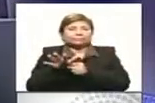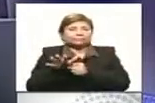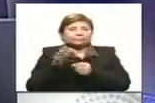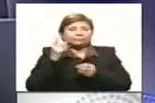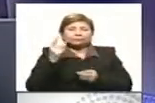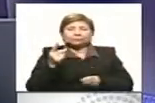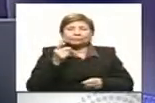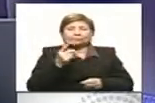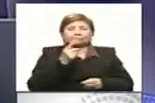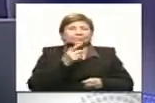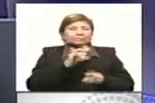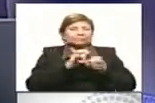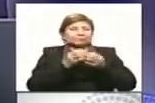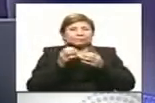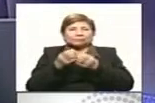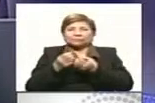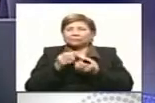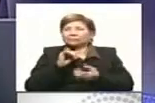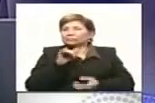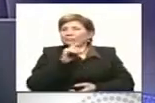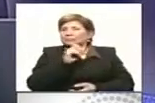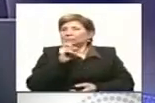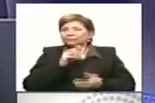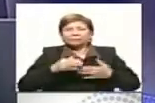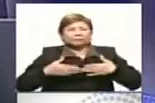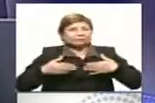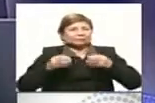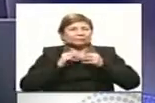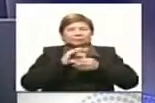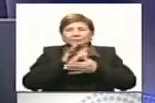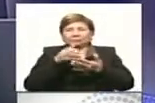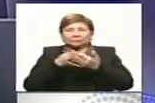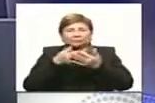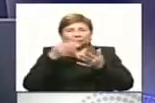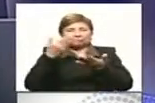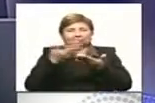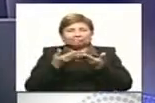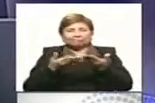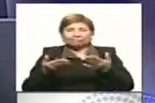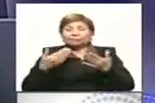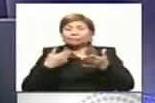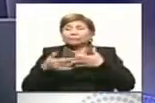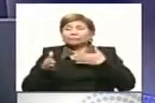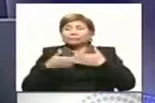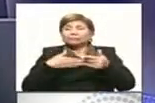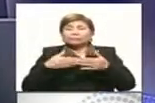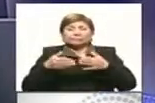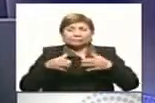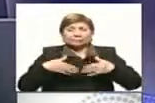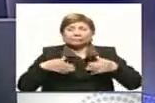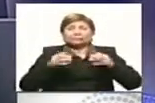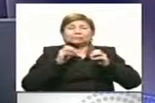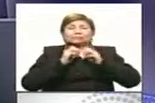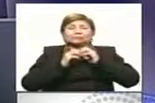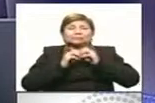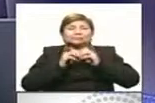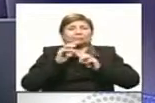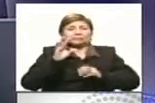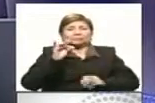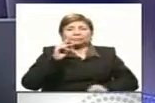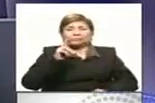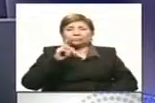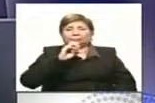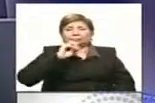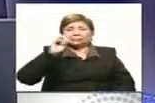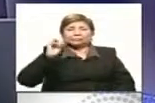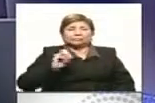cada uno de sus sectores y no se pudo ejecutar todo lo previsto. Aún así, se pudo ejecutar finalmente un